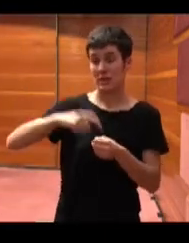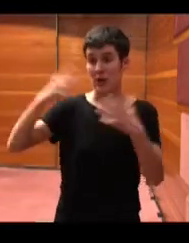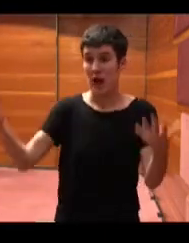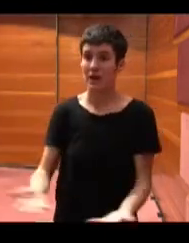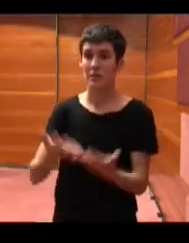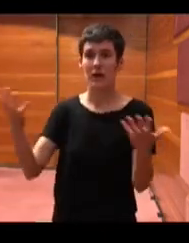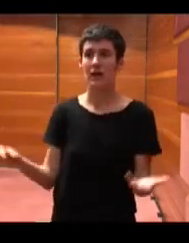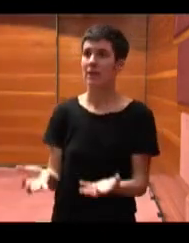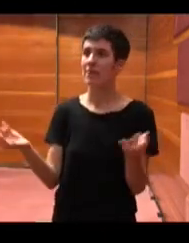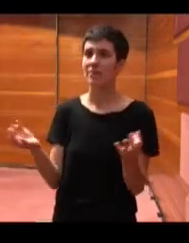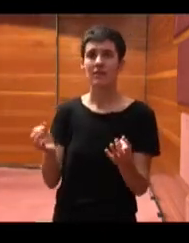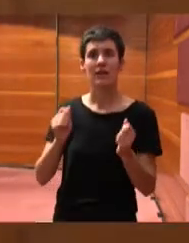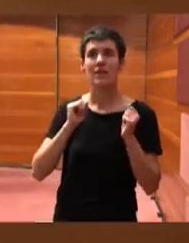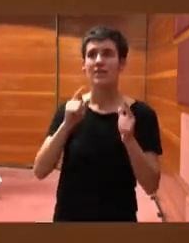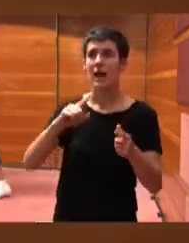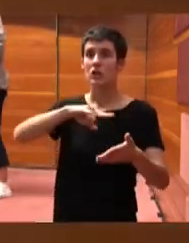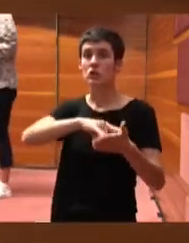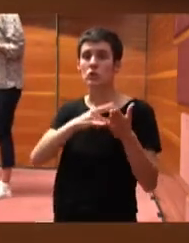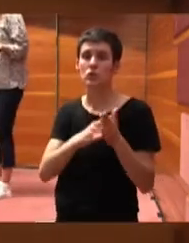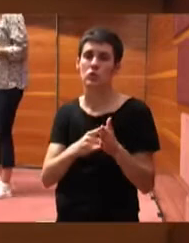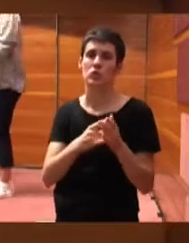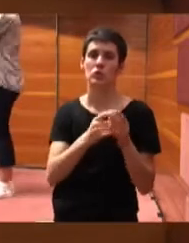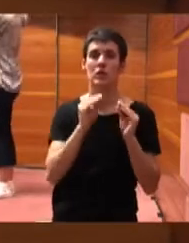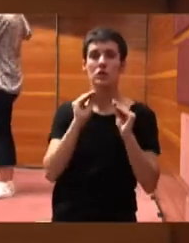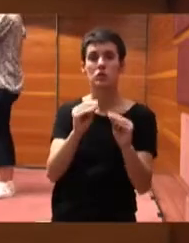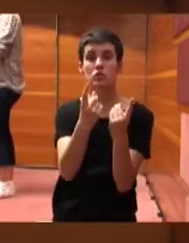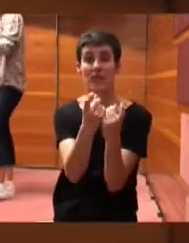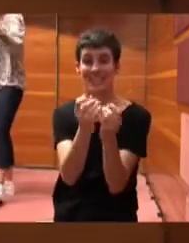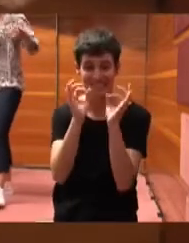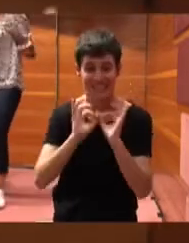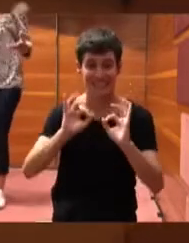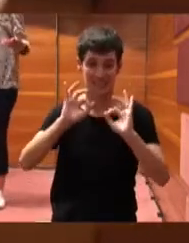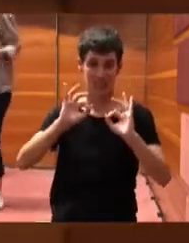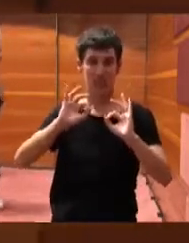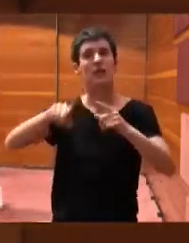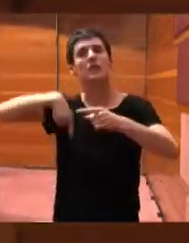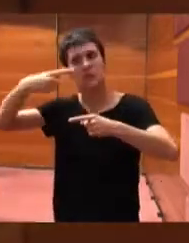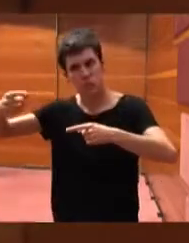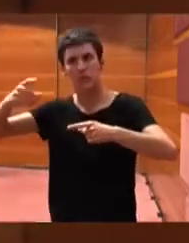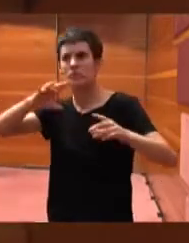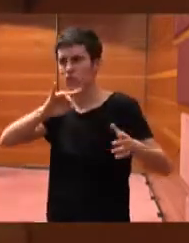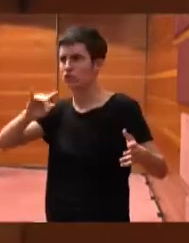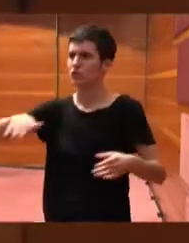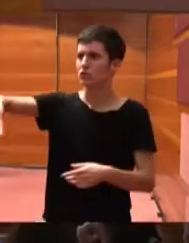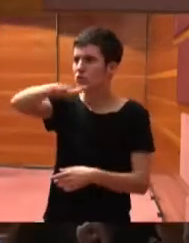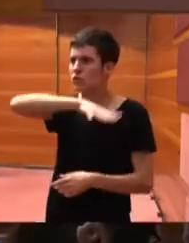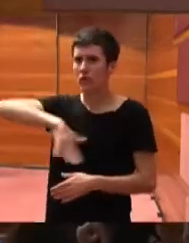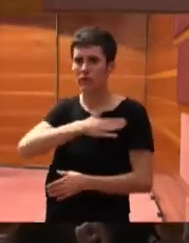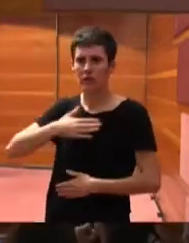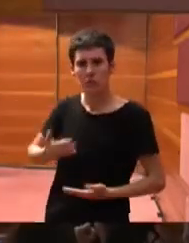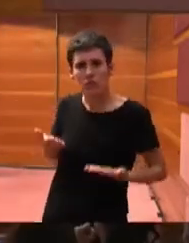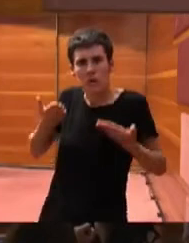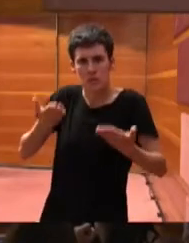principio, le solucionamos una necesidad, le aportamos un bienestar personal y, por último, claro que sí, todos queremos contribuir al bien común, por